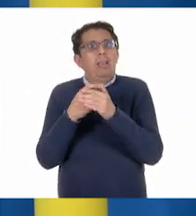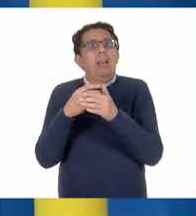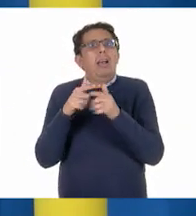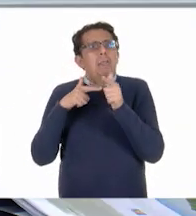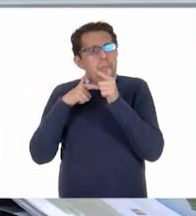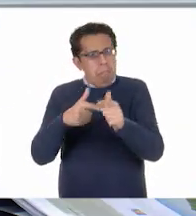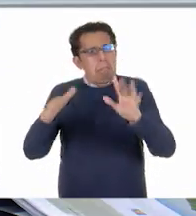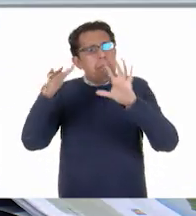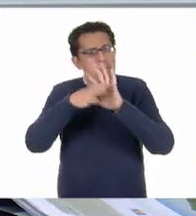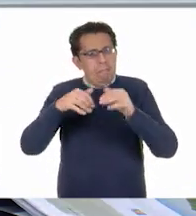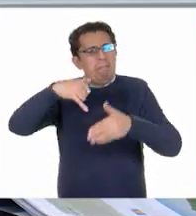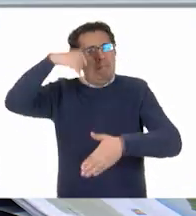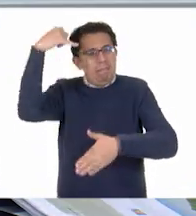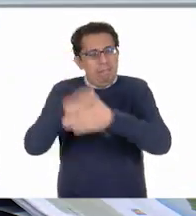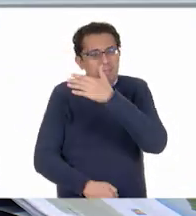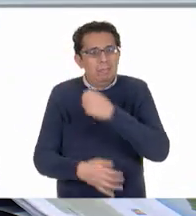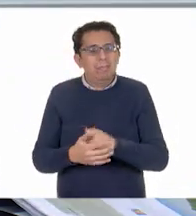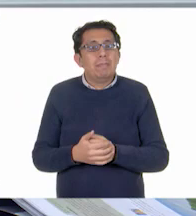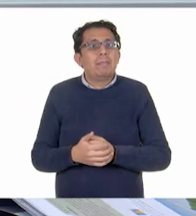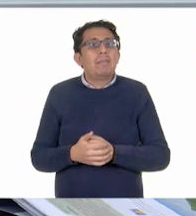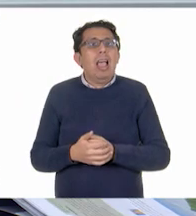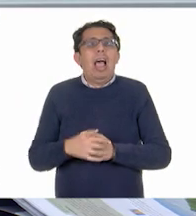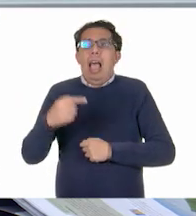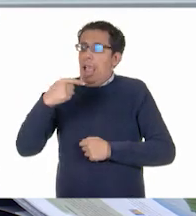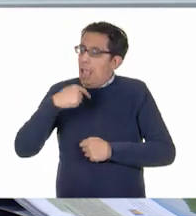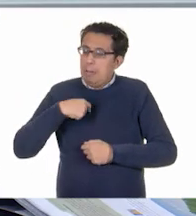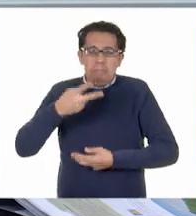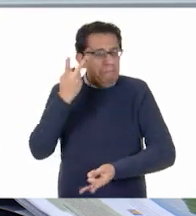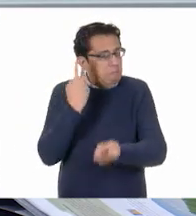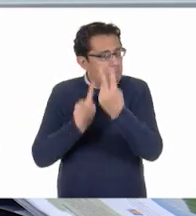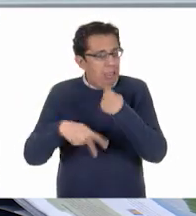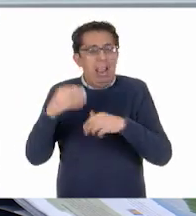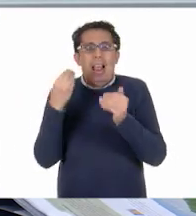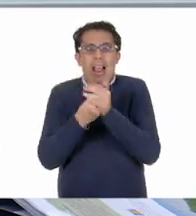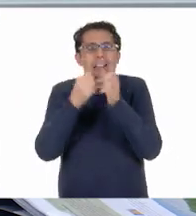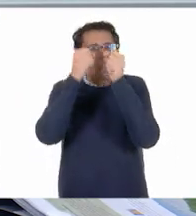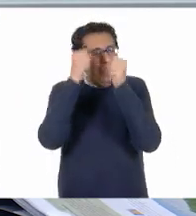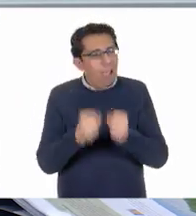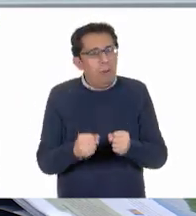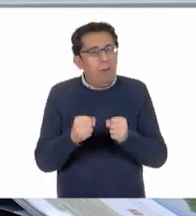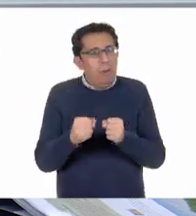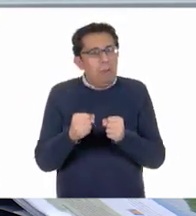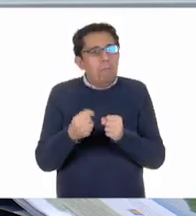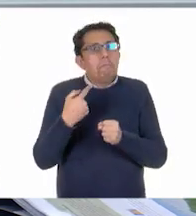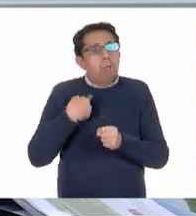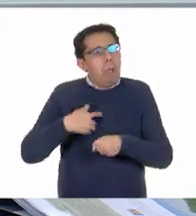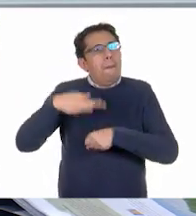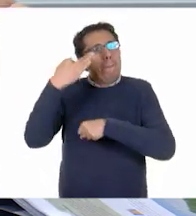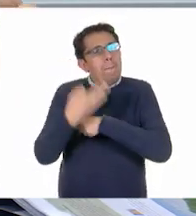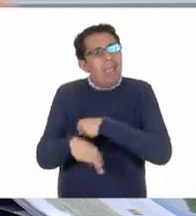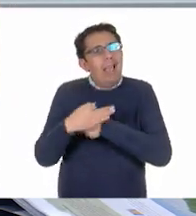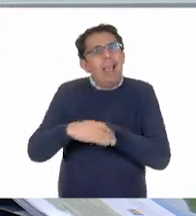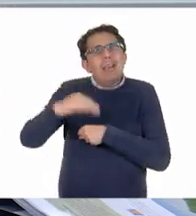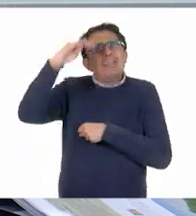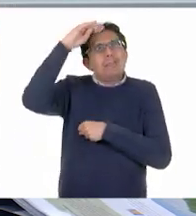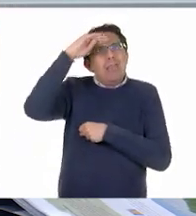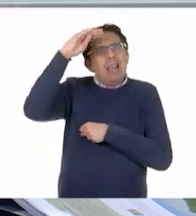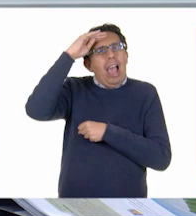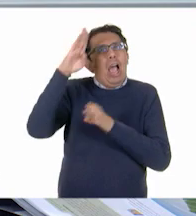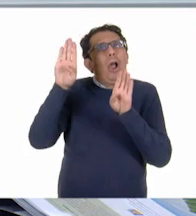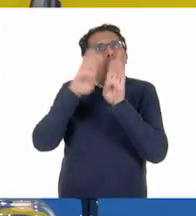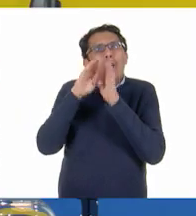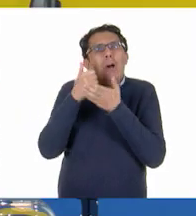tema. Pues yo no me pierdo la próxima clase. Voy a ir pensando cómo puedo ayudar a resolver el